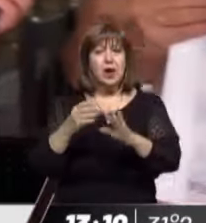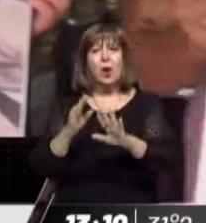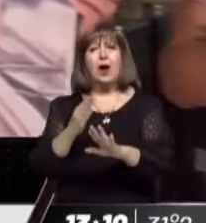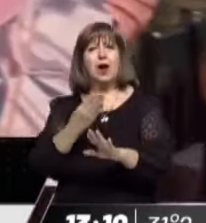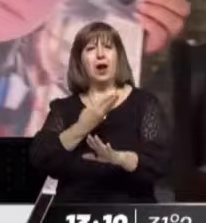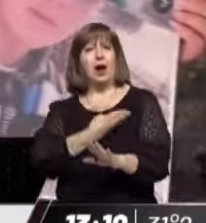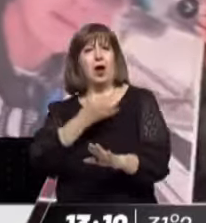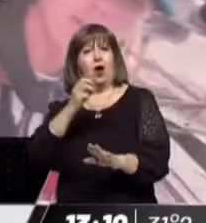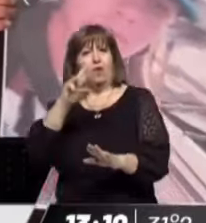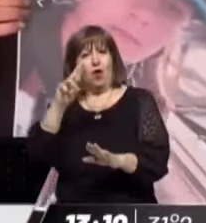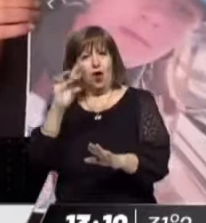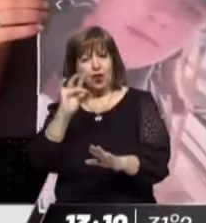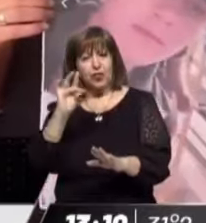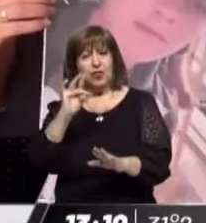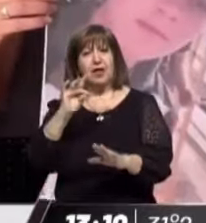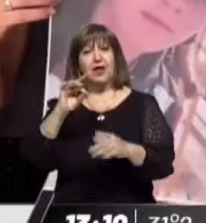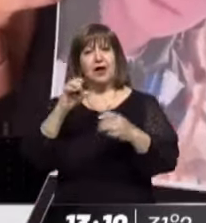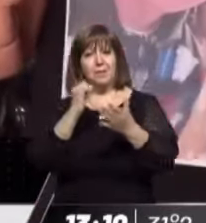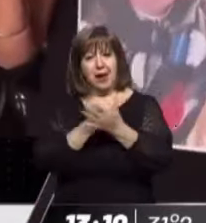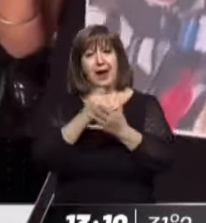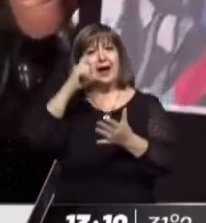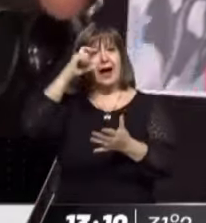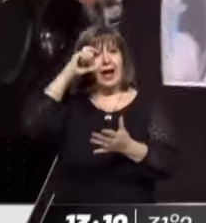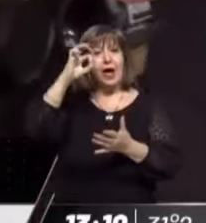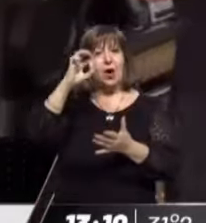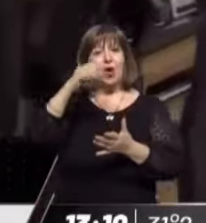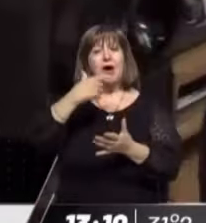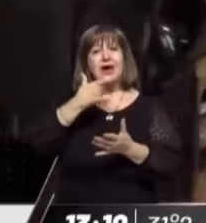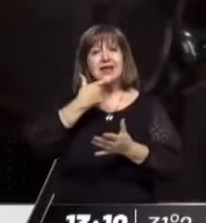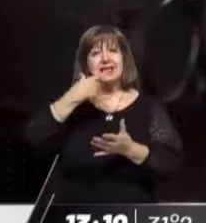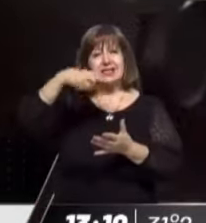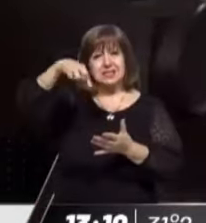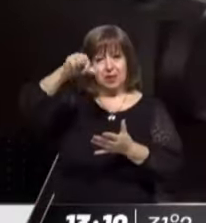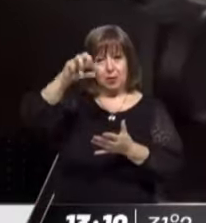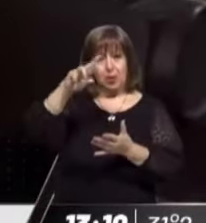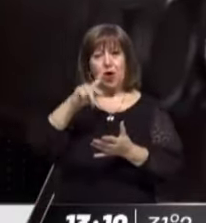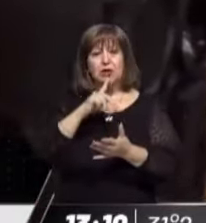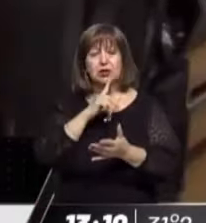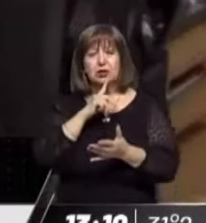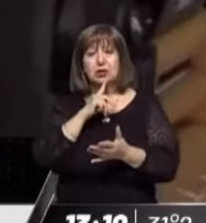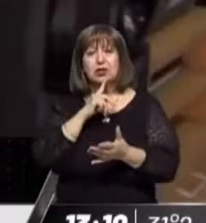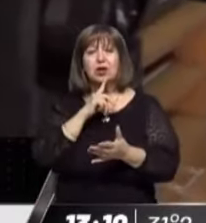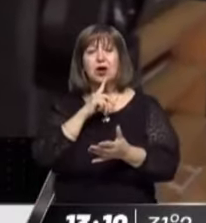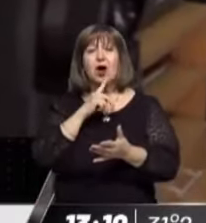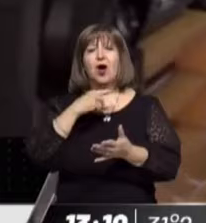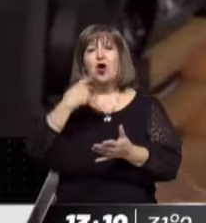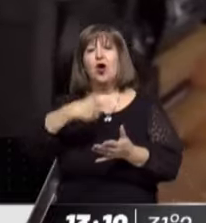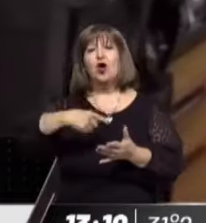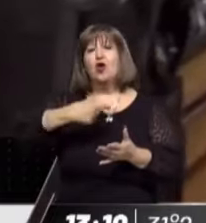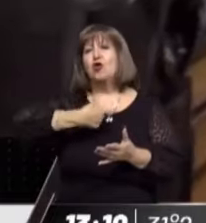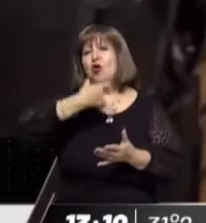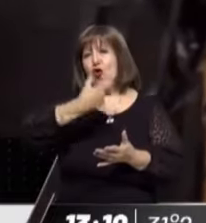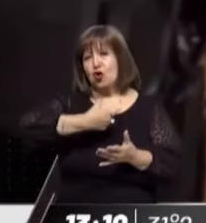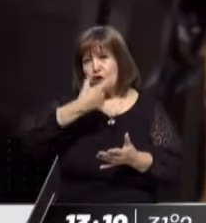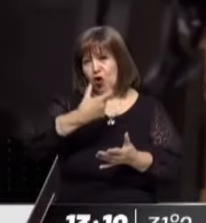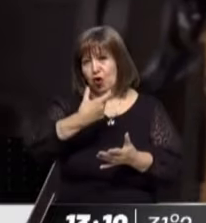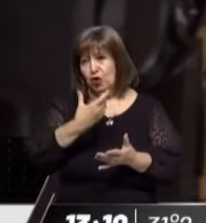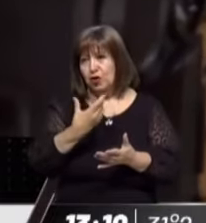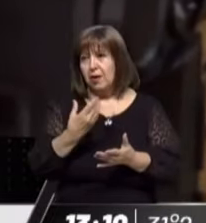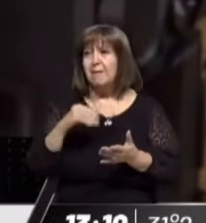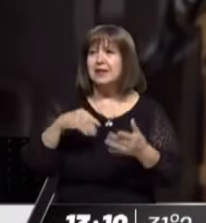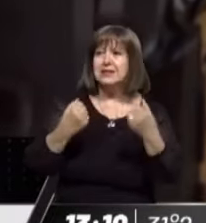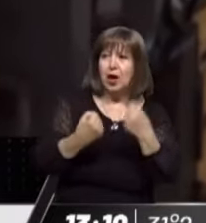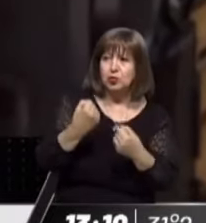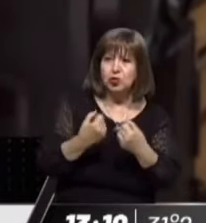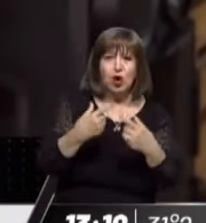Ecosport roja es el dato que tiene la familia sí claro por ahora Ese es el dato ecp roja algún dato más se